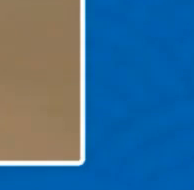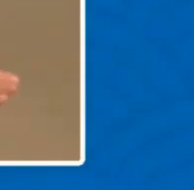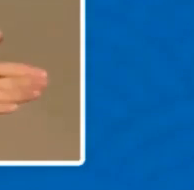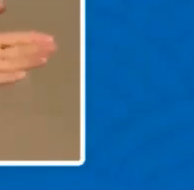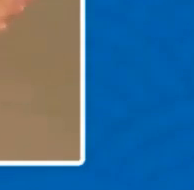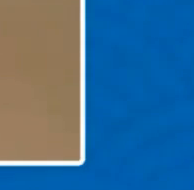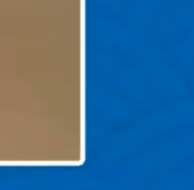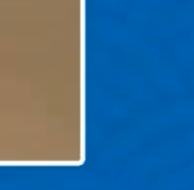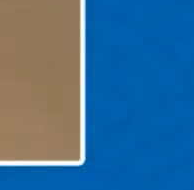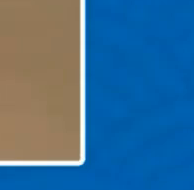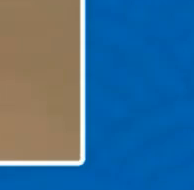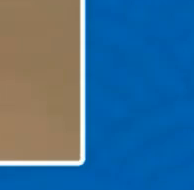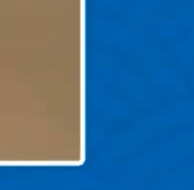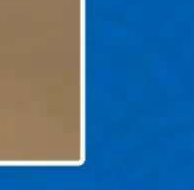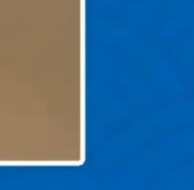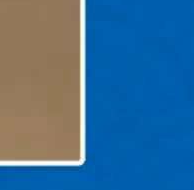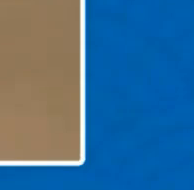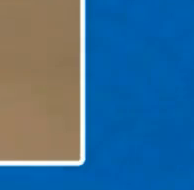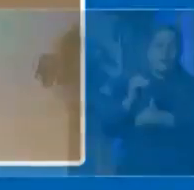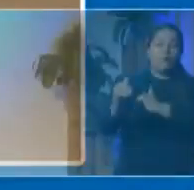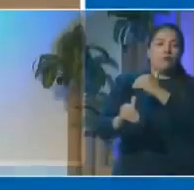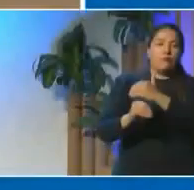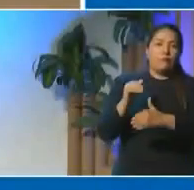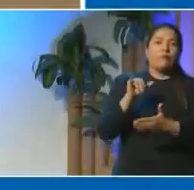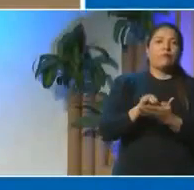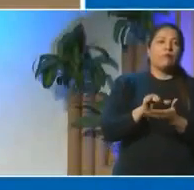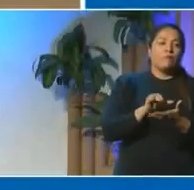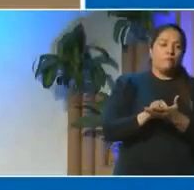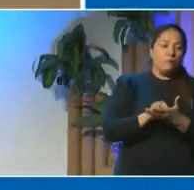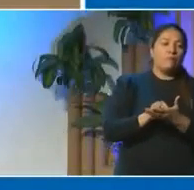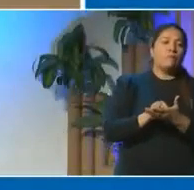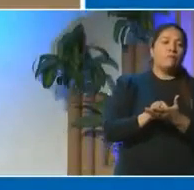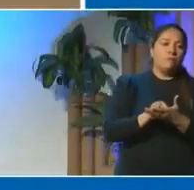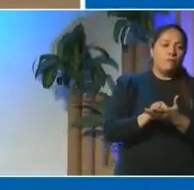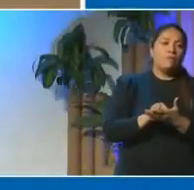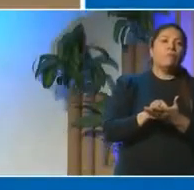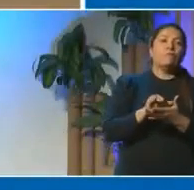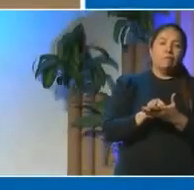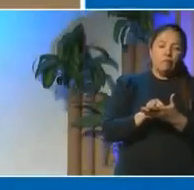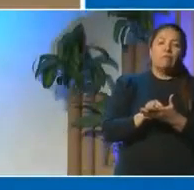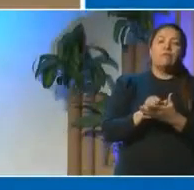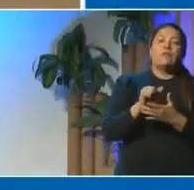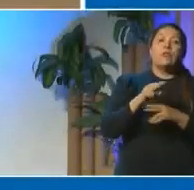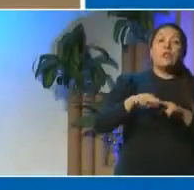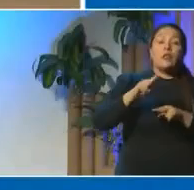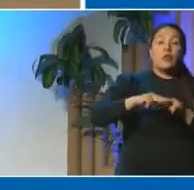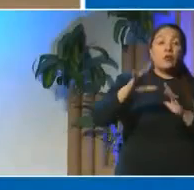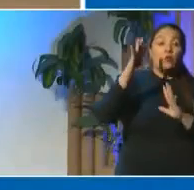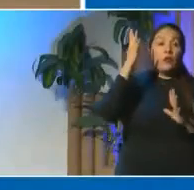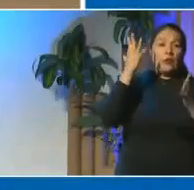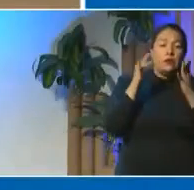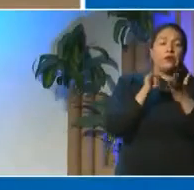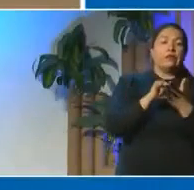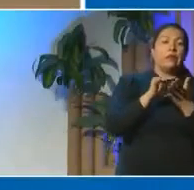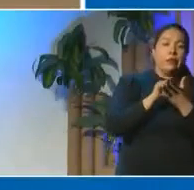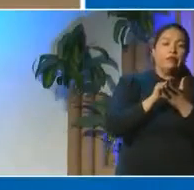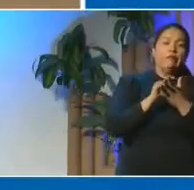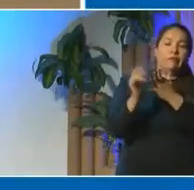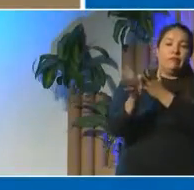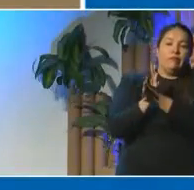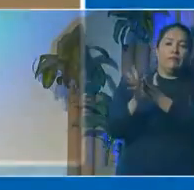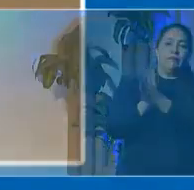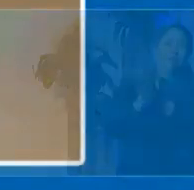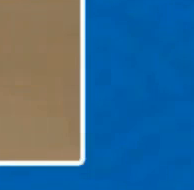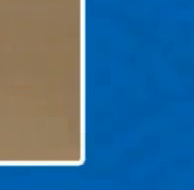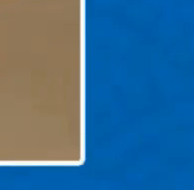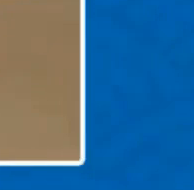para hacer la transición ecológica está en la naturaleza como muchas veces dicen la naturaleza ya nos hablan quisimos traer